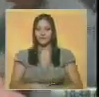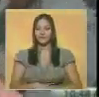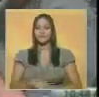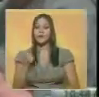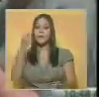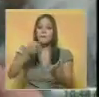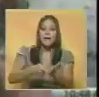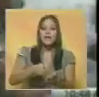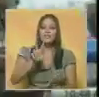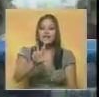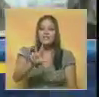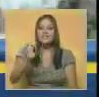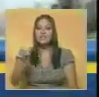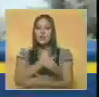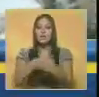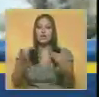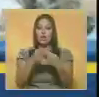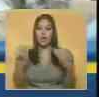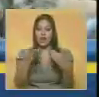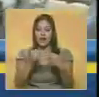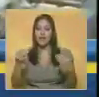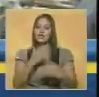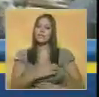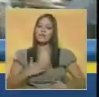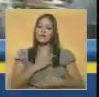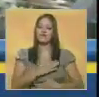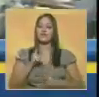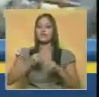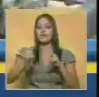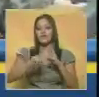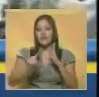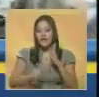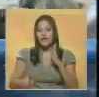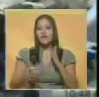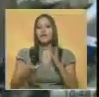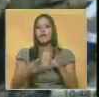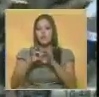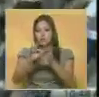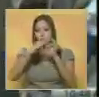inversión supera los $300 millones y beneficiará a las distintas unidades del componente militar.